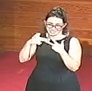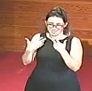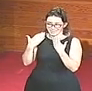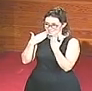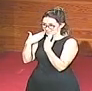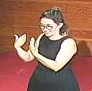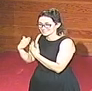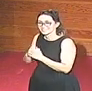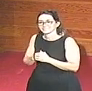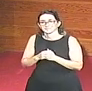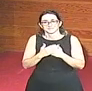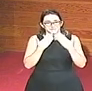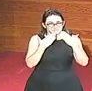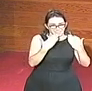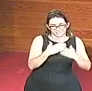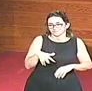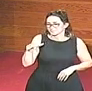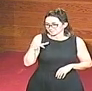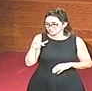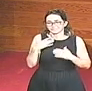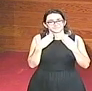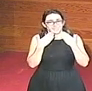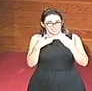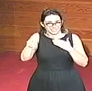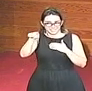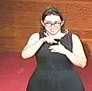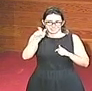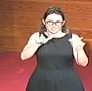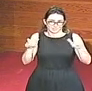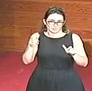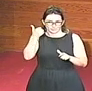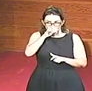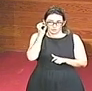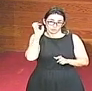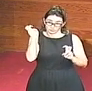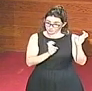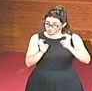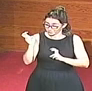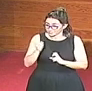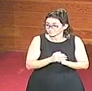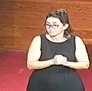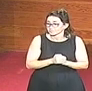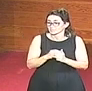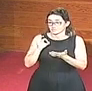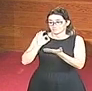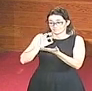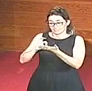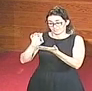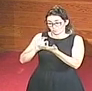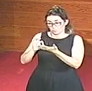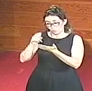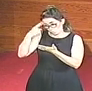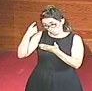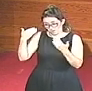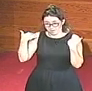asko, muchísimas gracias por asistir a todas y a todos. Muchas gracias al Servicio de Cultura del Ayuntamiento